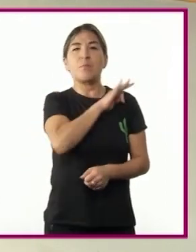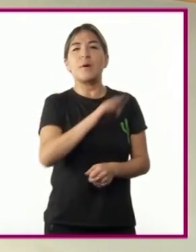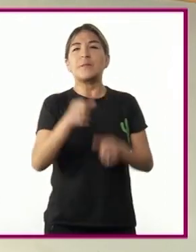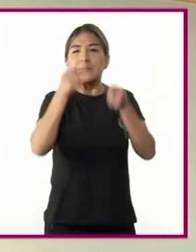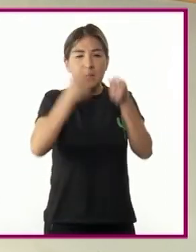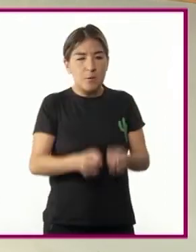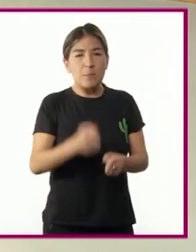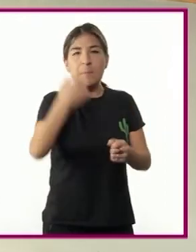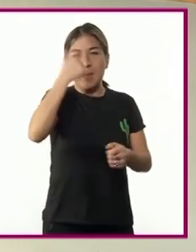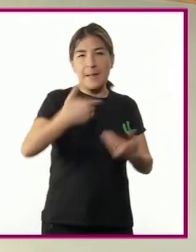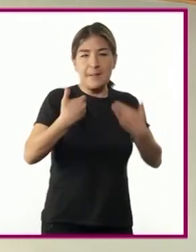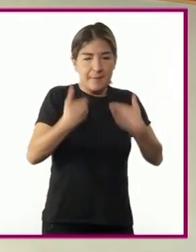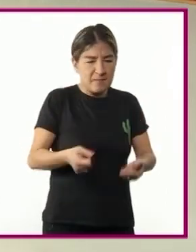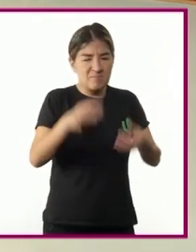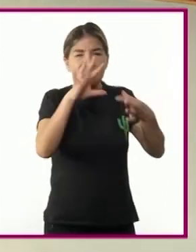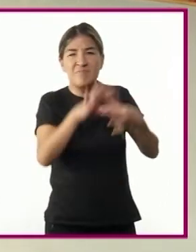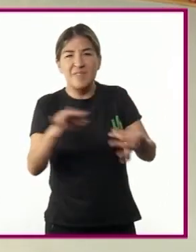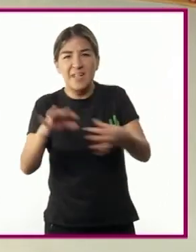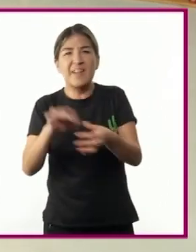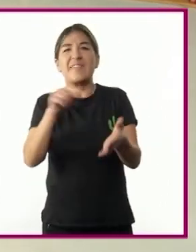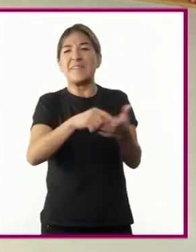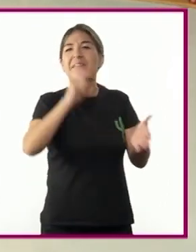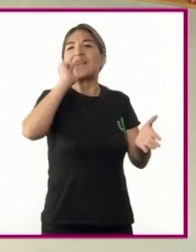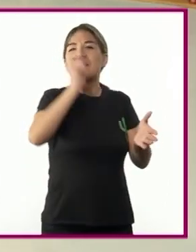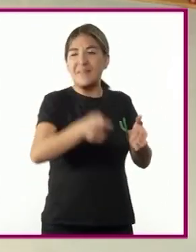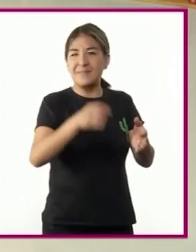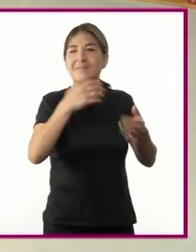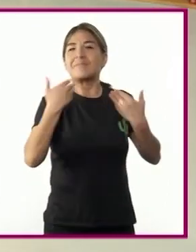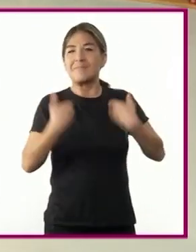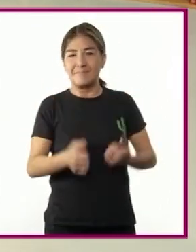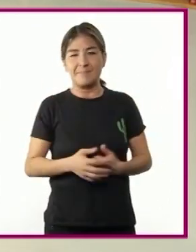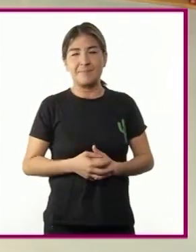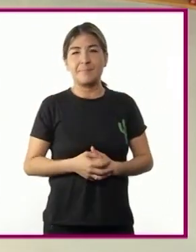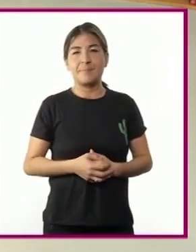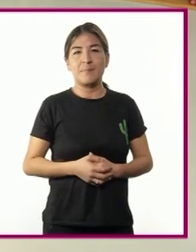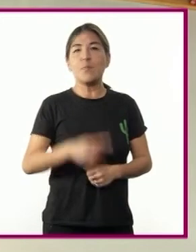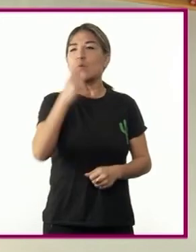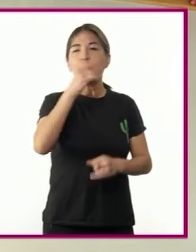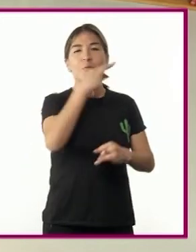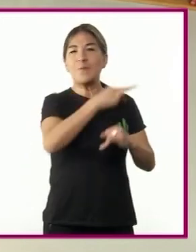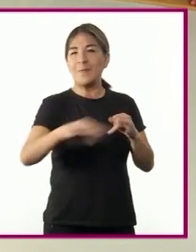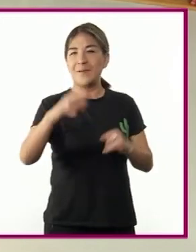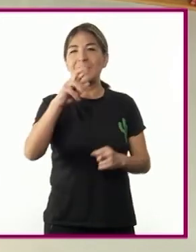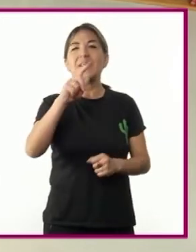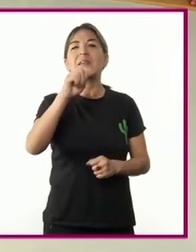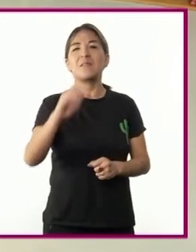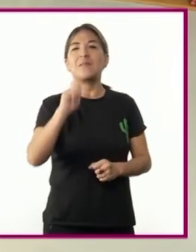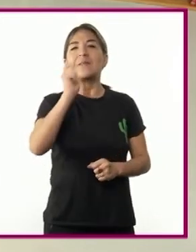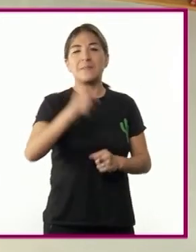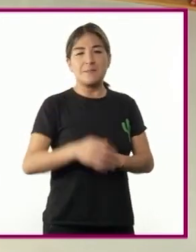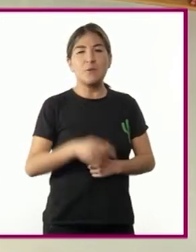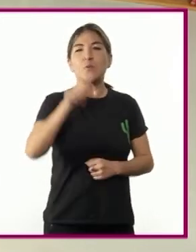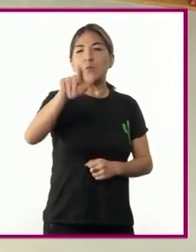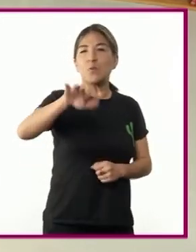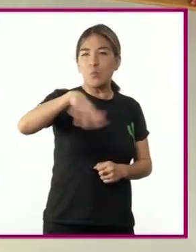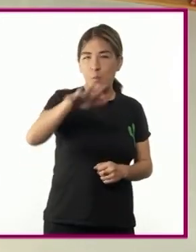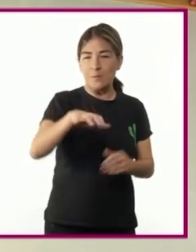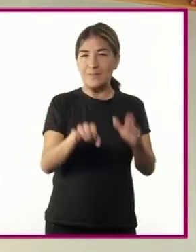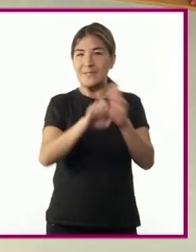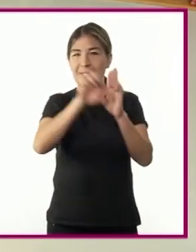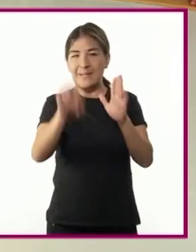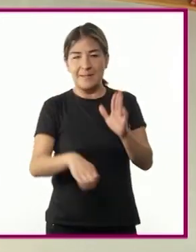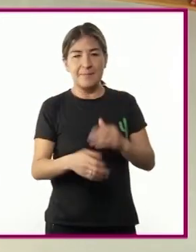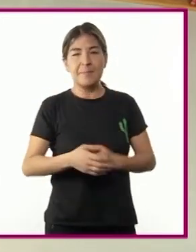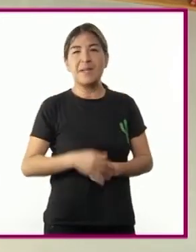el sentido de lo que queremos escribir. El reto final es que busquen el ejemplo